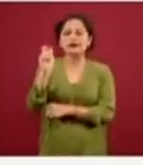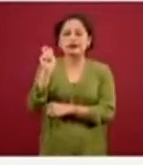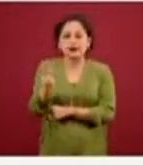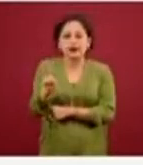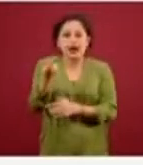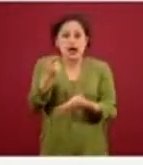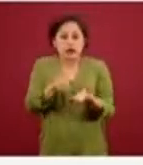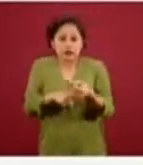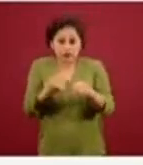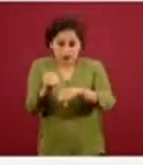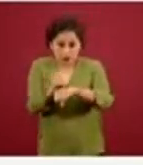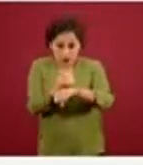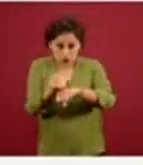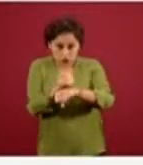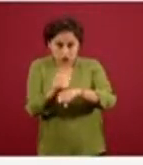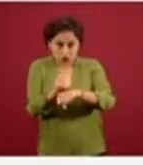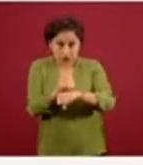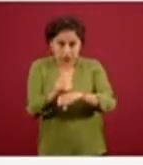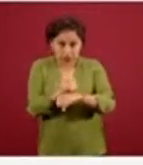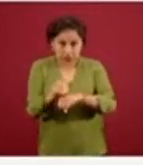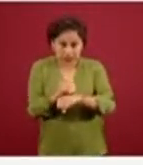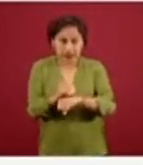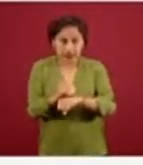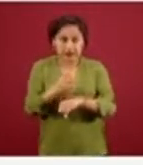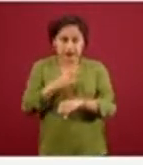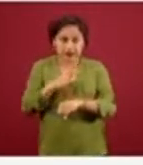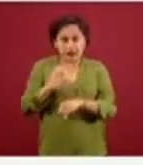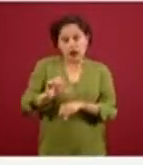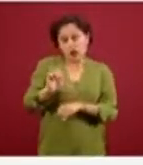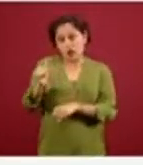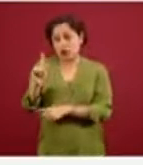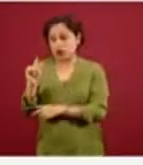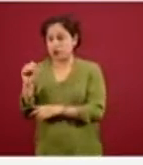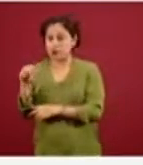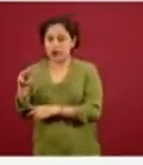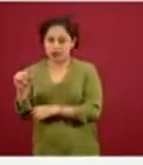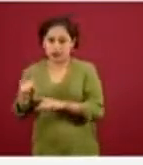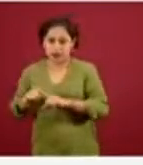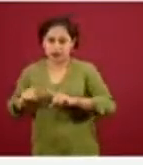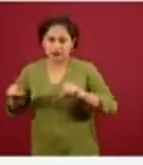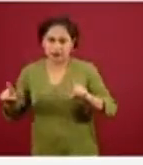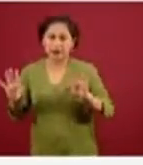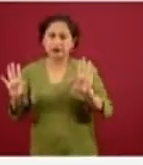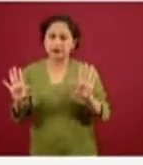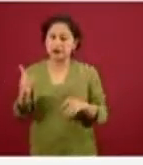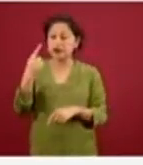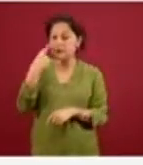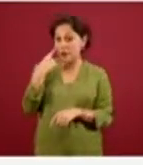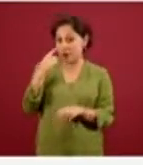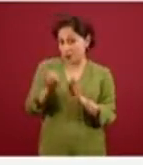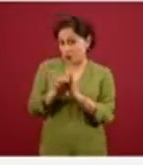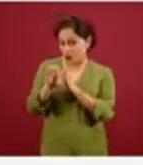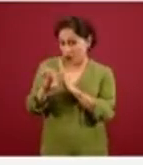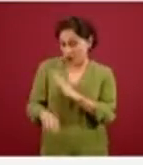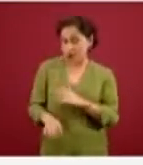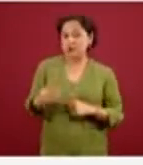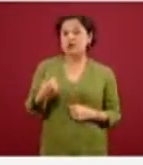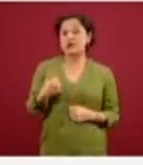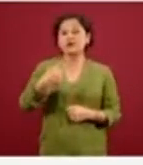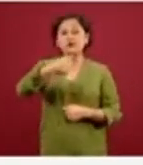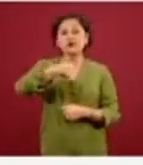y la de la sangre. ¿Qué diferencia tiene con el otro? Que se recolecta de pacientes que se han recuperado de una infección.